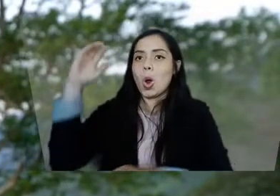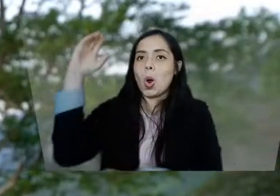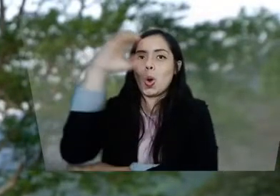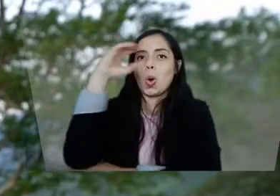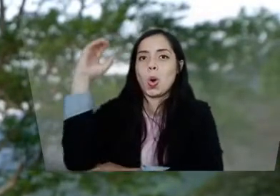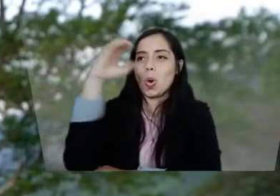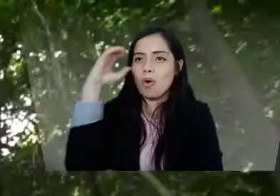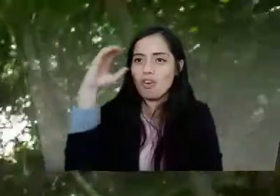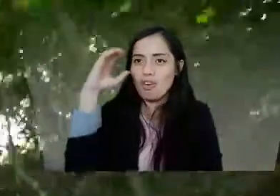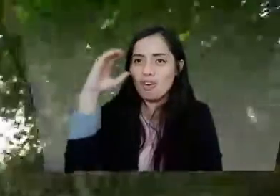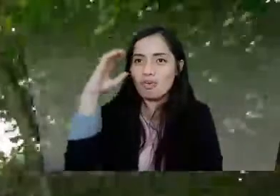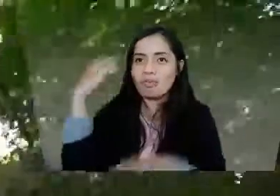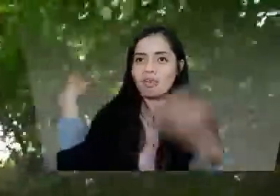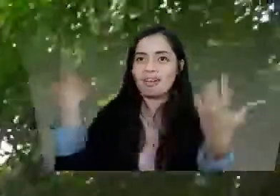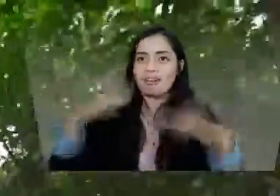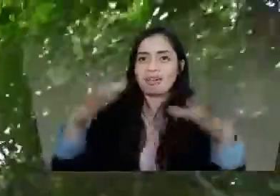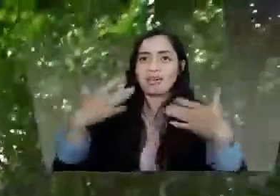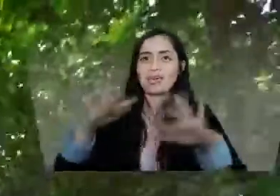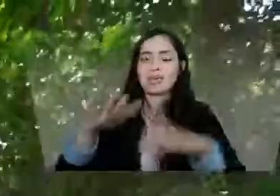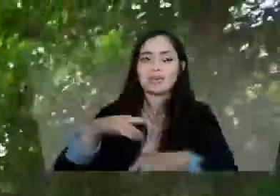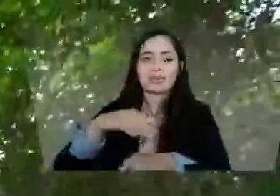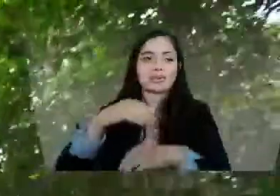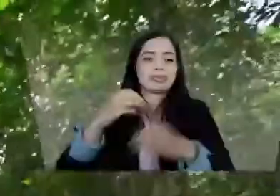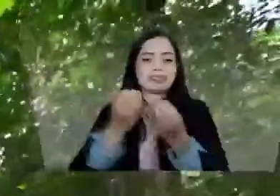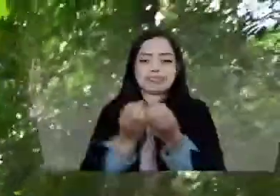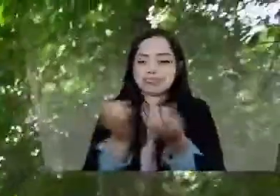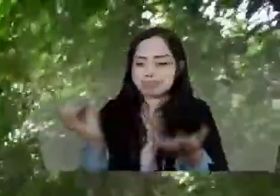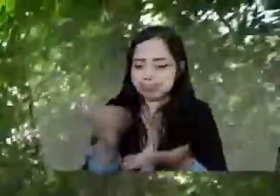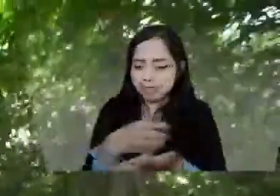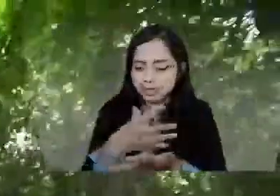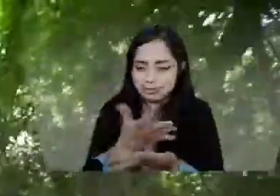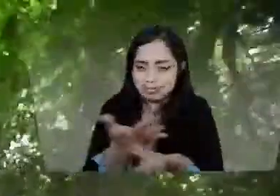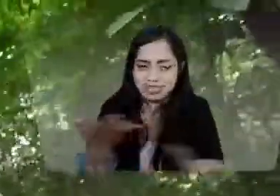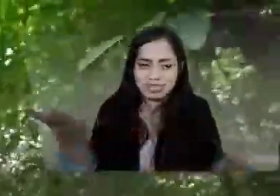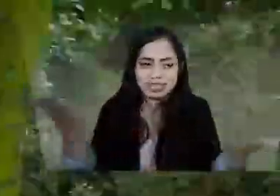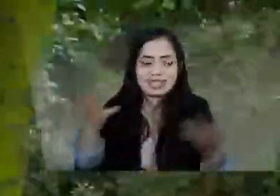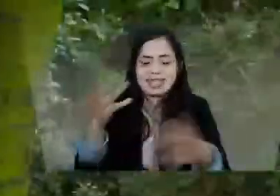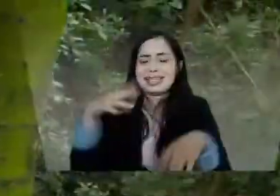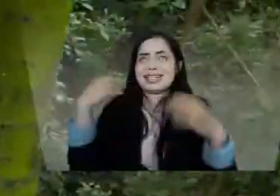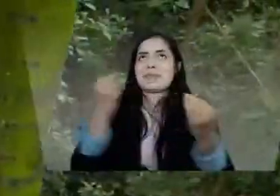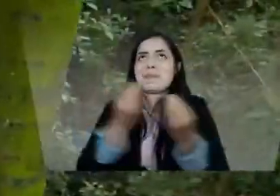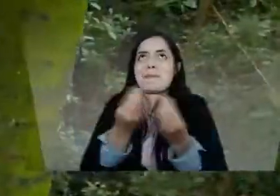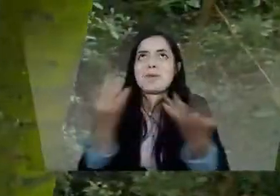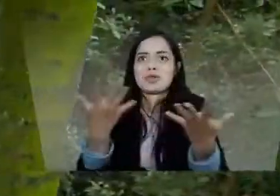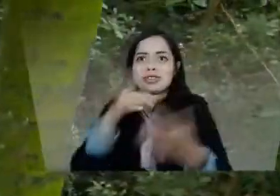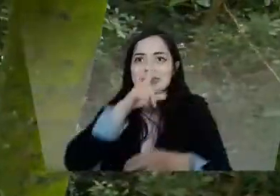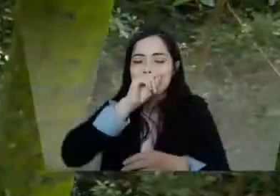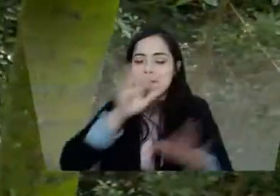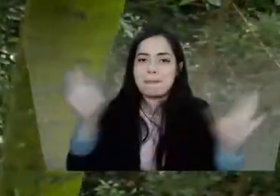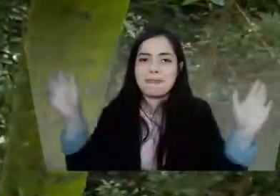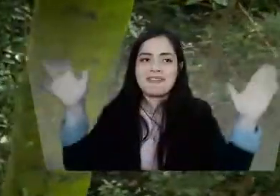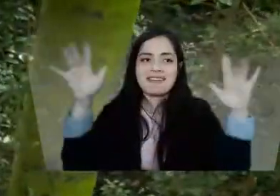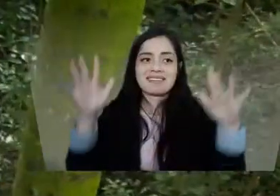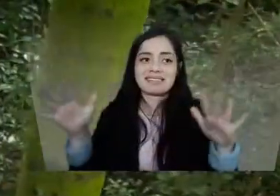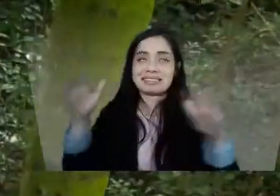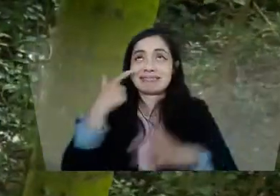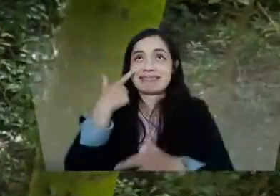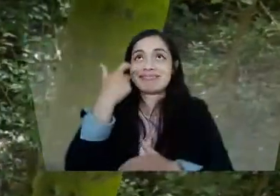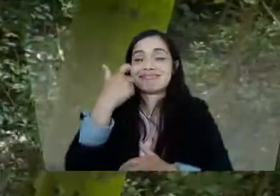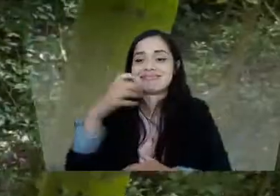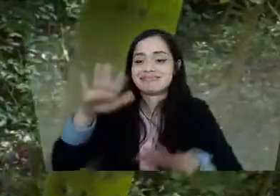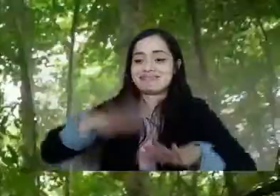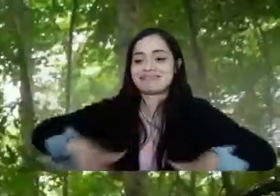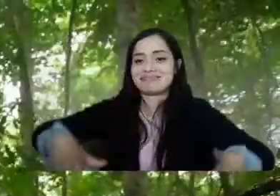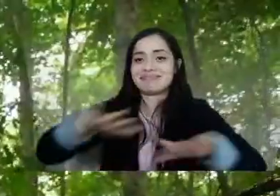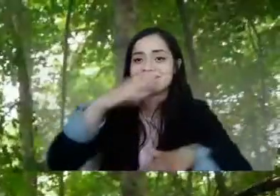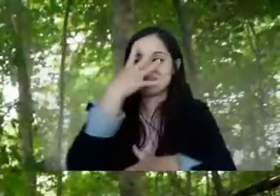y su biodiversidad. Y es muy importante entender cómo funcionan las poblaciones de aves, cuál es su estado de